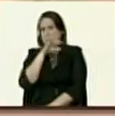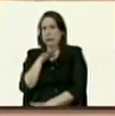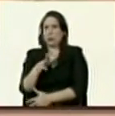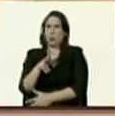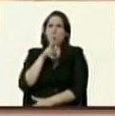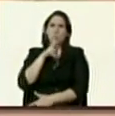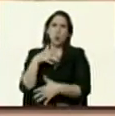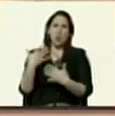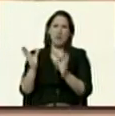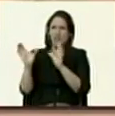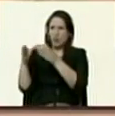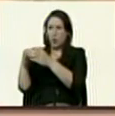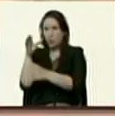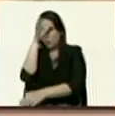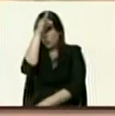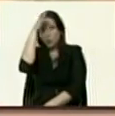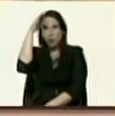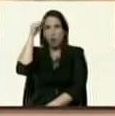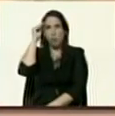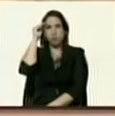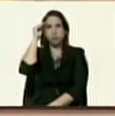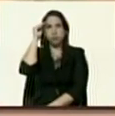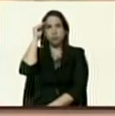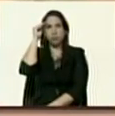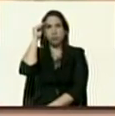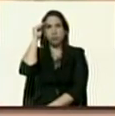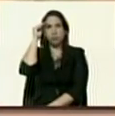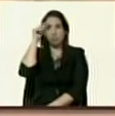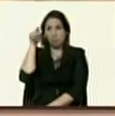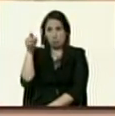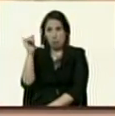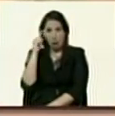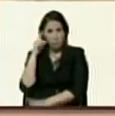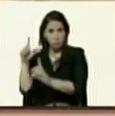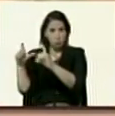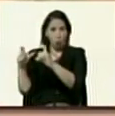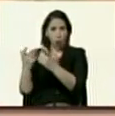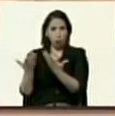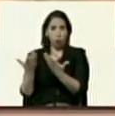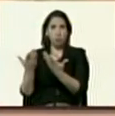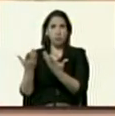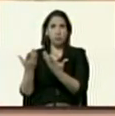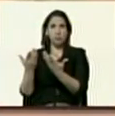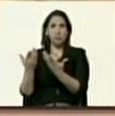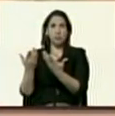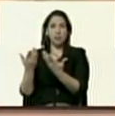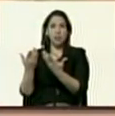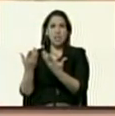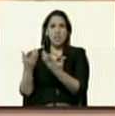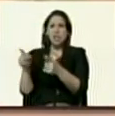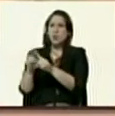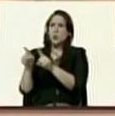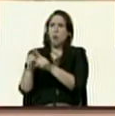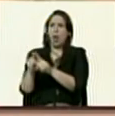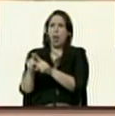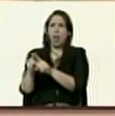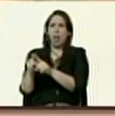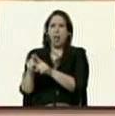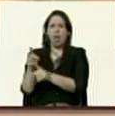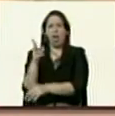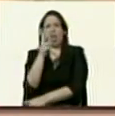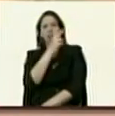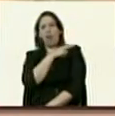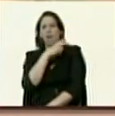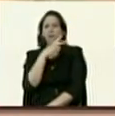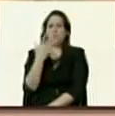La reunión que tuvo Donald Trump, ahí está la foto, aparecía como el capo de la